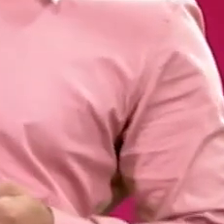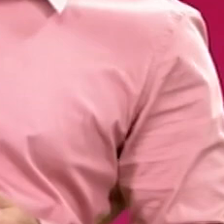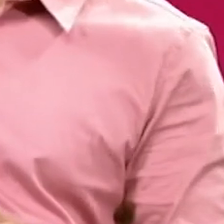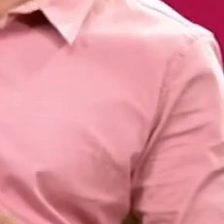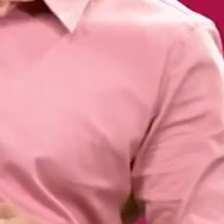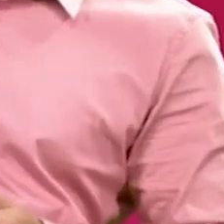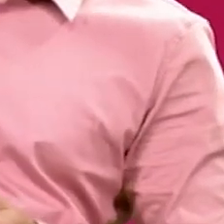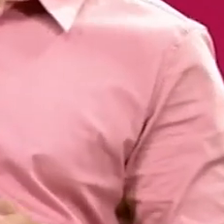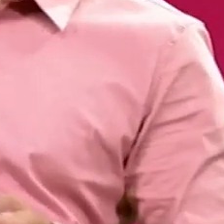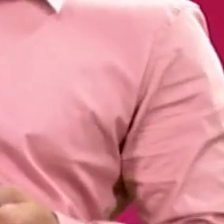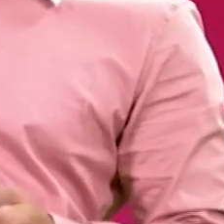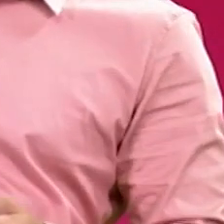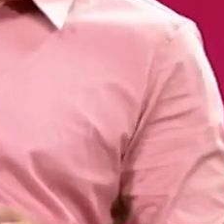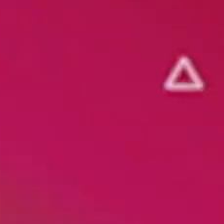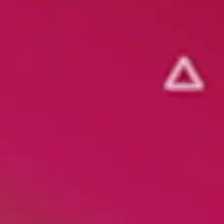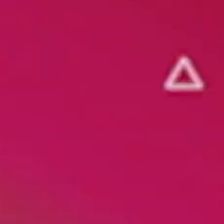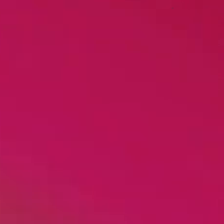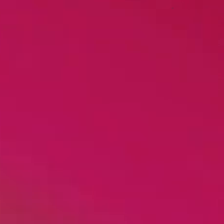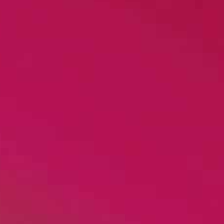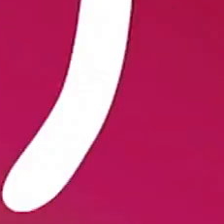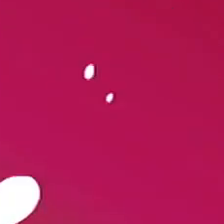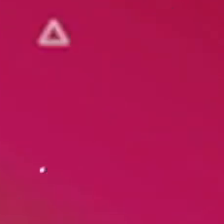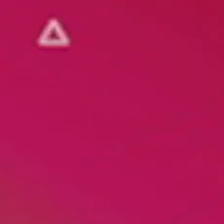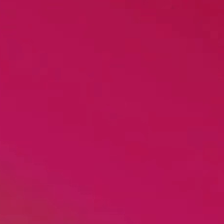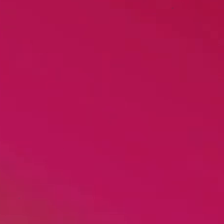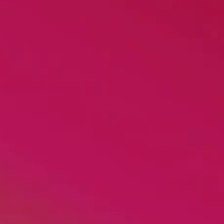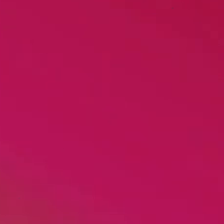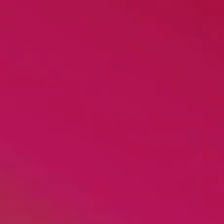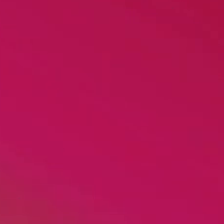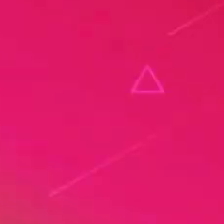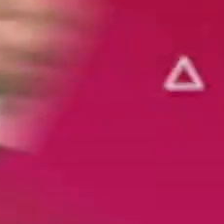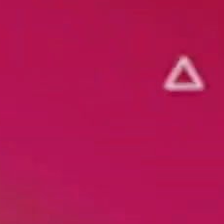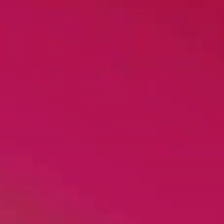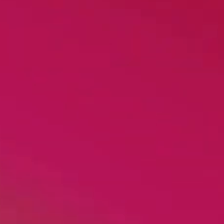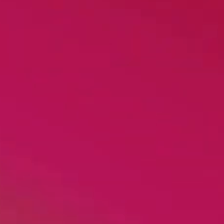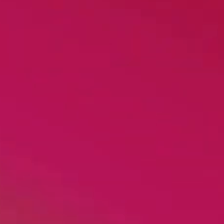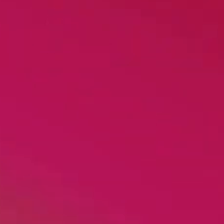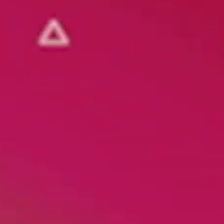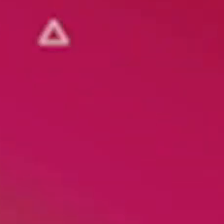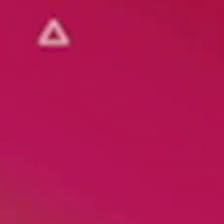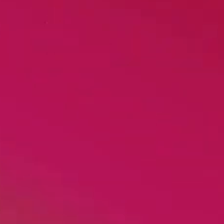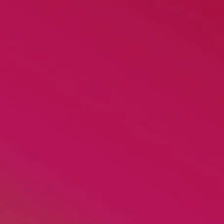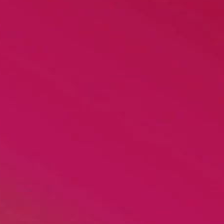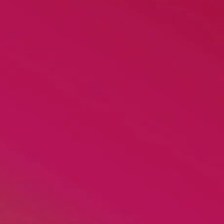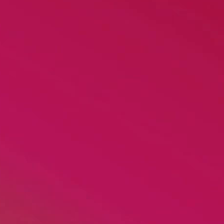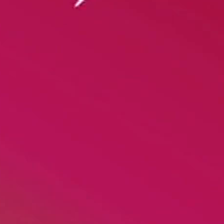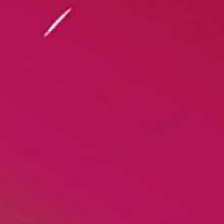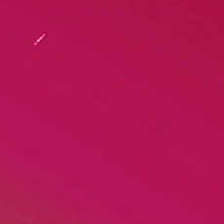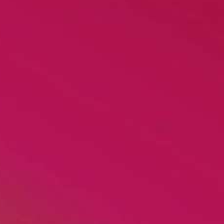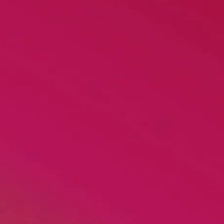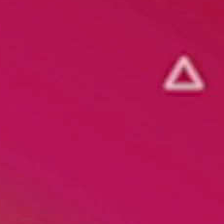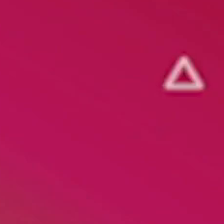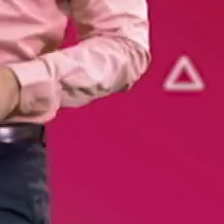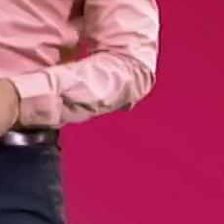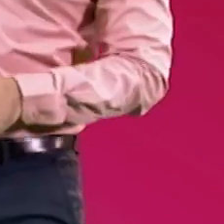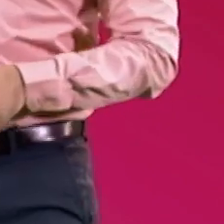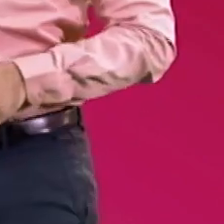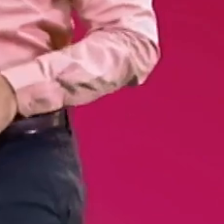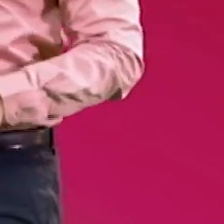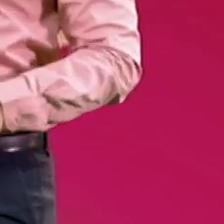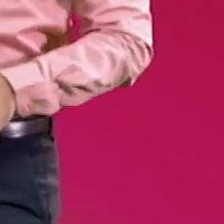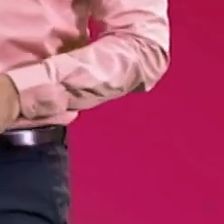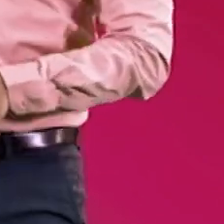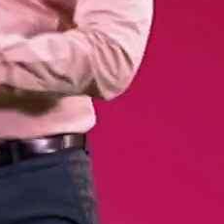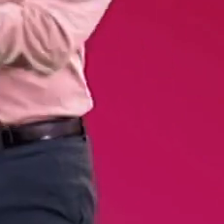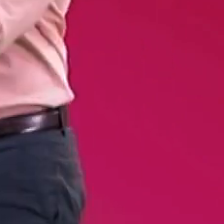Tus sueños no se pausan. CONAPE se mueve con vos. Por eso te presta para que estudies tu posgrado en Costa